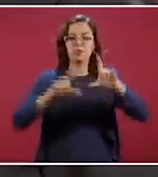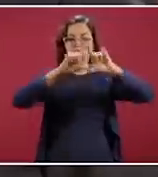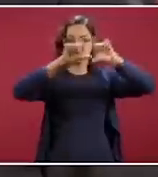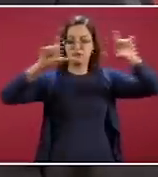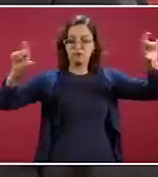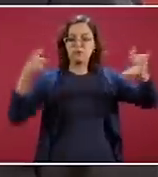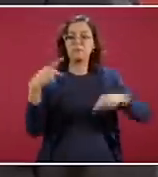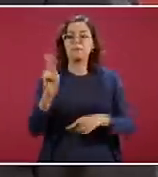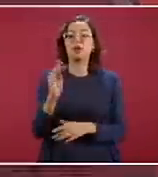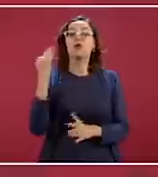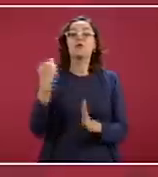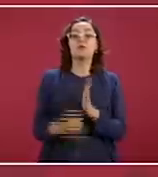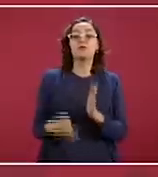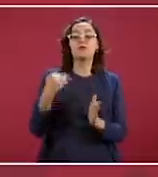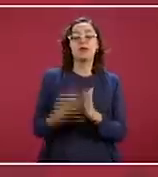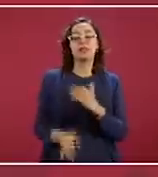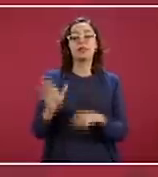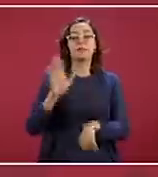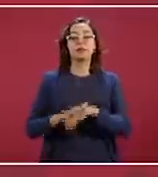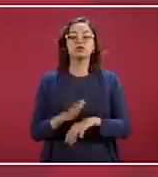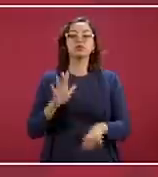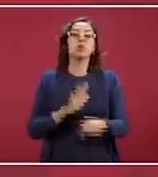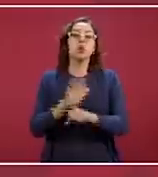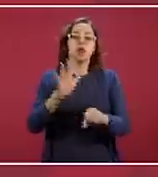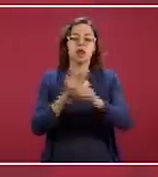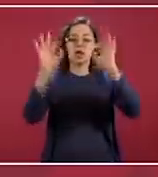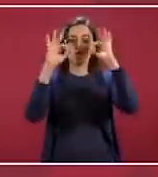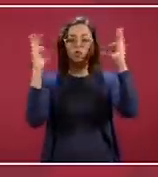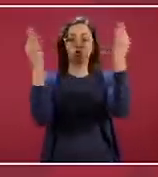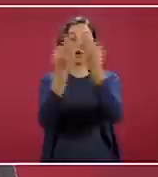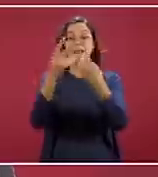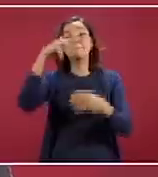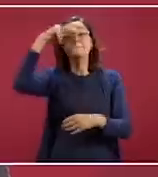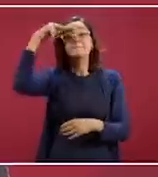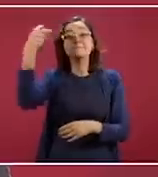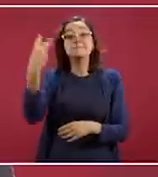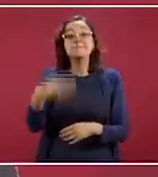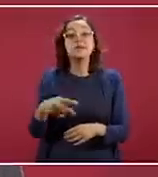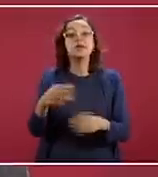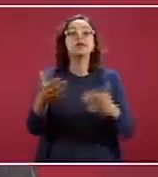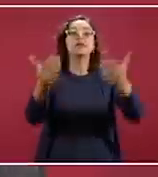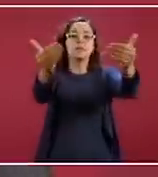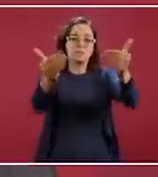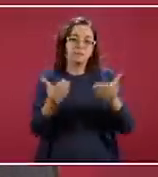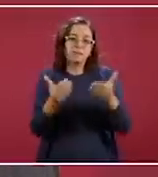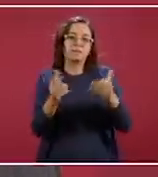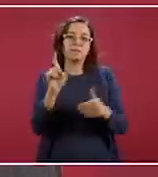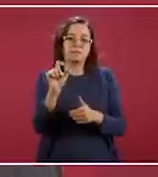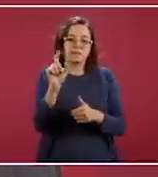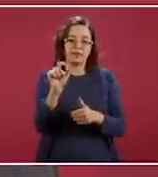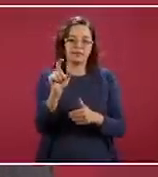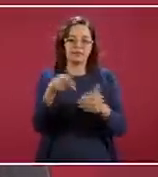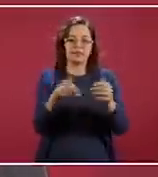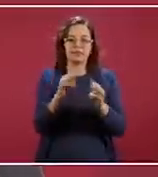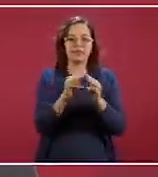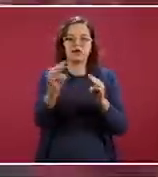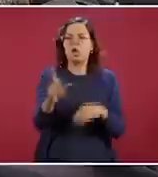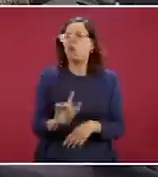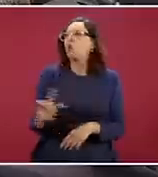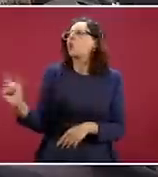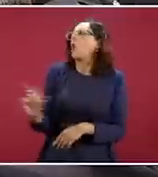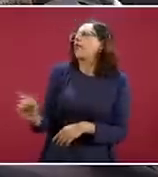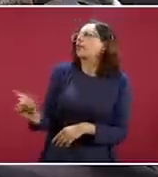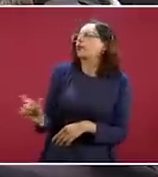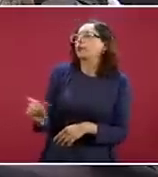que hace falta es recorrer la aduana mexicana, 20 kilómetros tierra adentro. ¿Cuándo? Lo